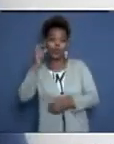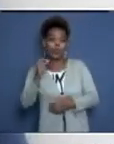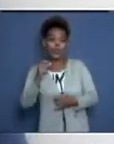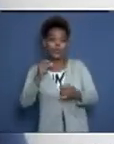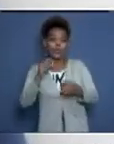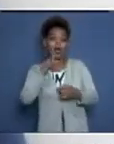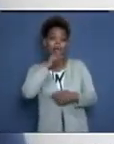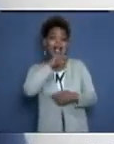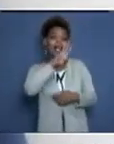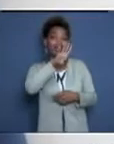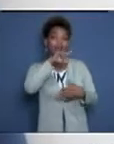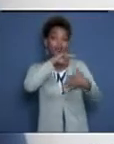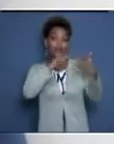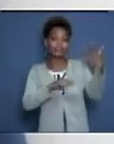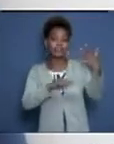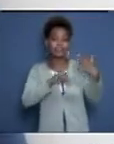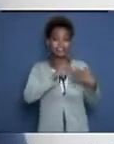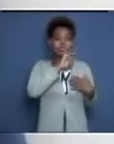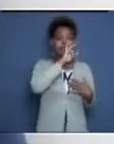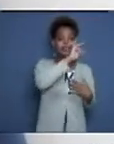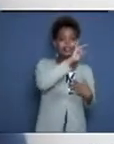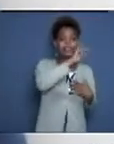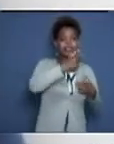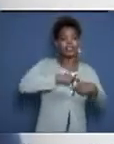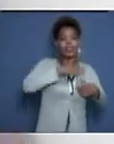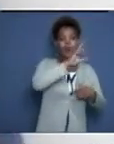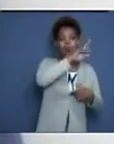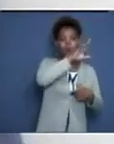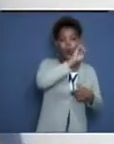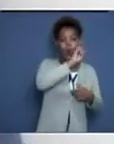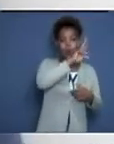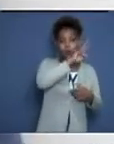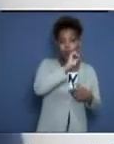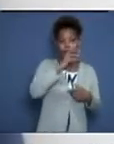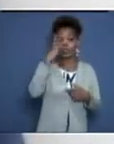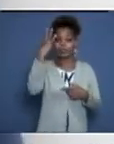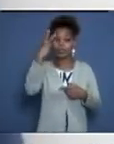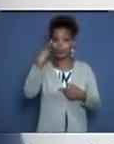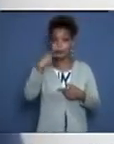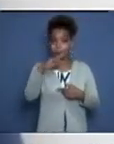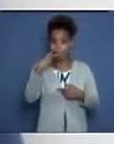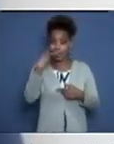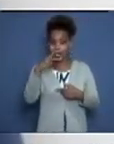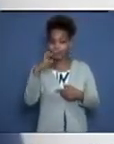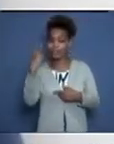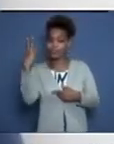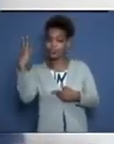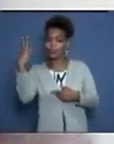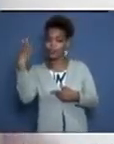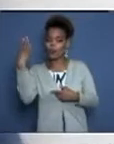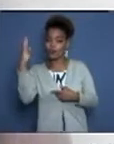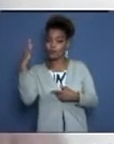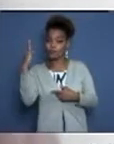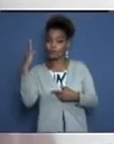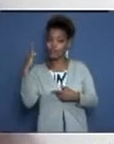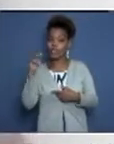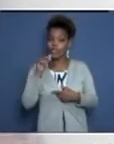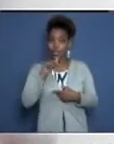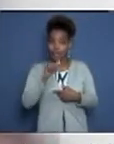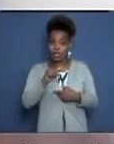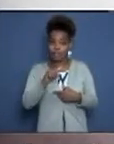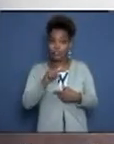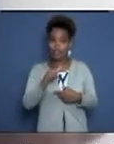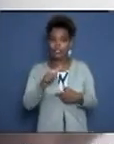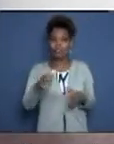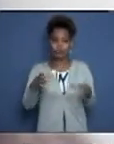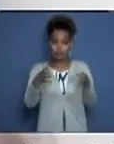medallas de oro, 3 de plata y 5 de bronce. Es decir que con menos de 70 participantes esta es la tercera mejor actuación